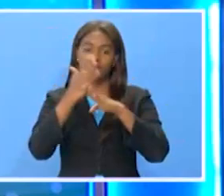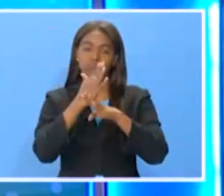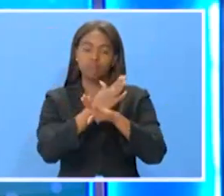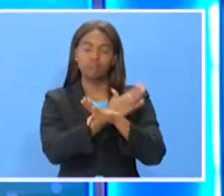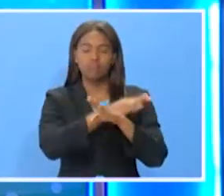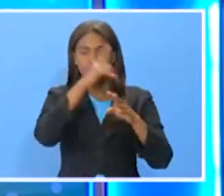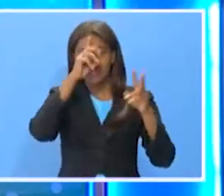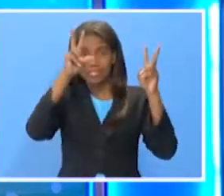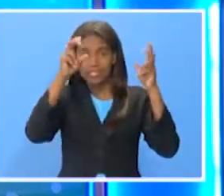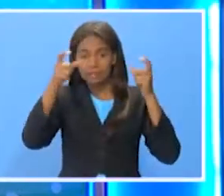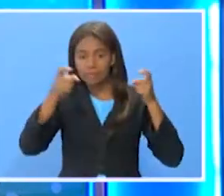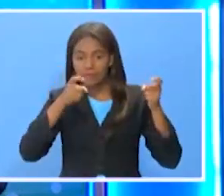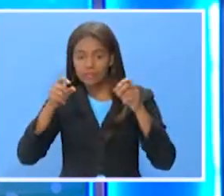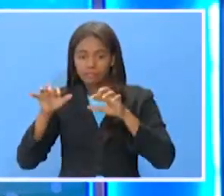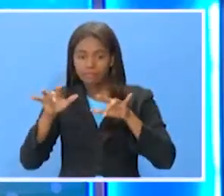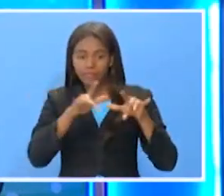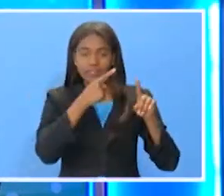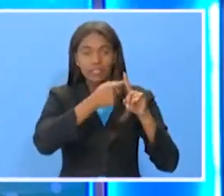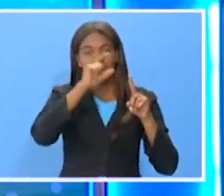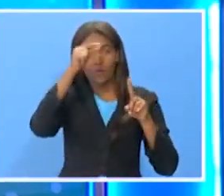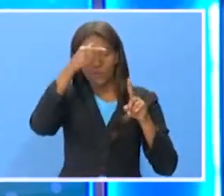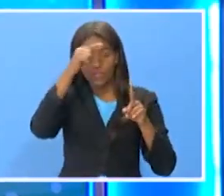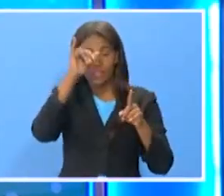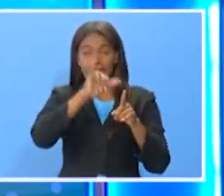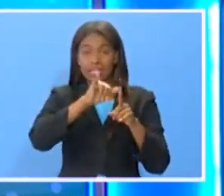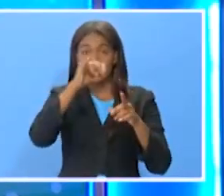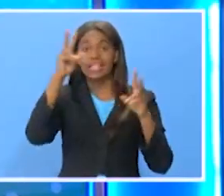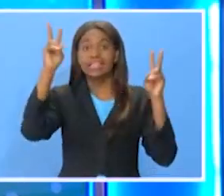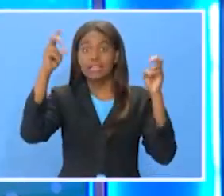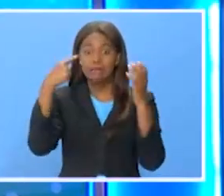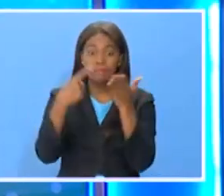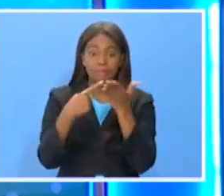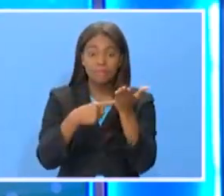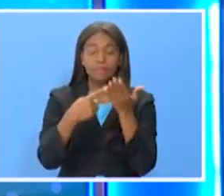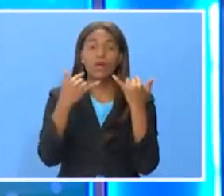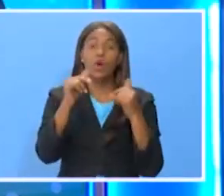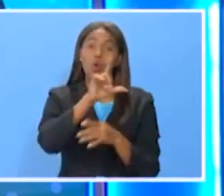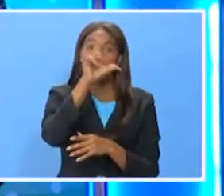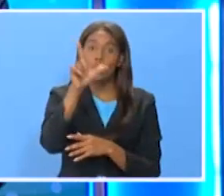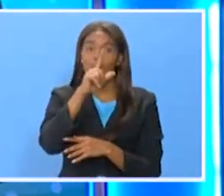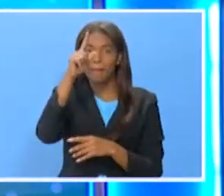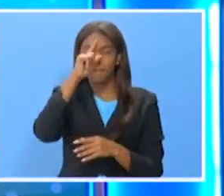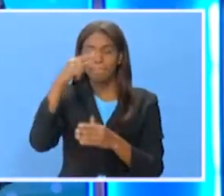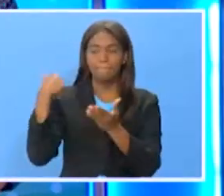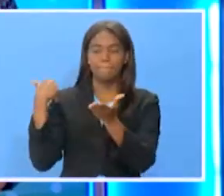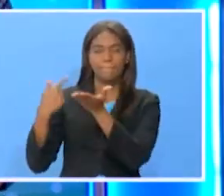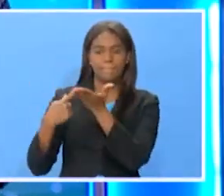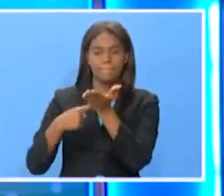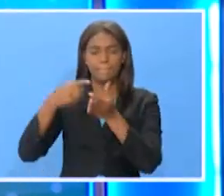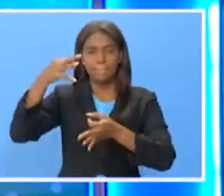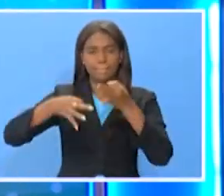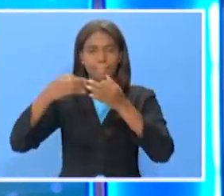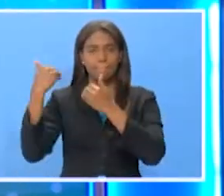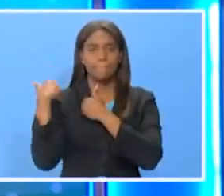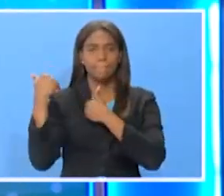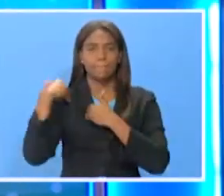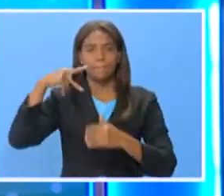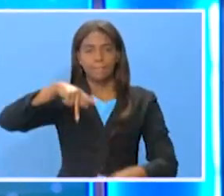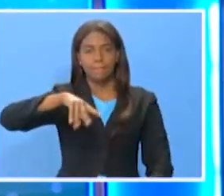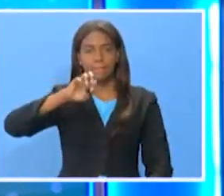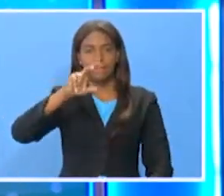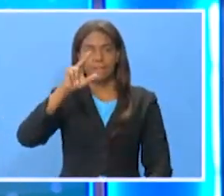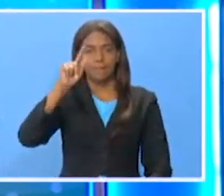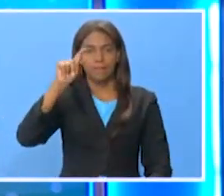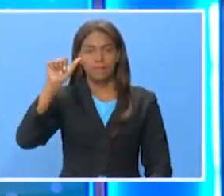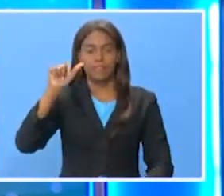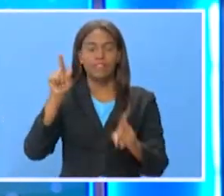de la administración del gobierno. Y este tema pues es debatido este lunes tanto por el consultor jurídico del Poder Ejecutivo, Antoliano Peralta,